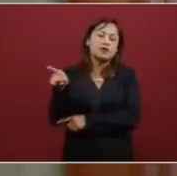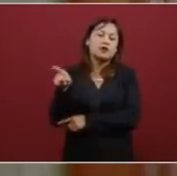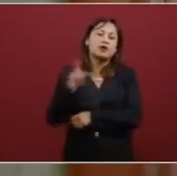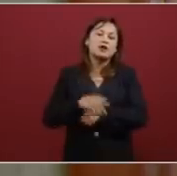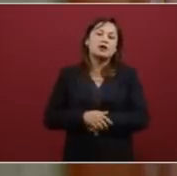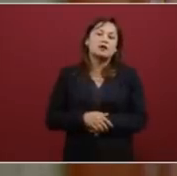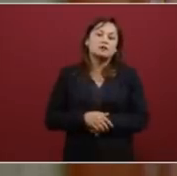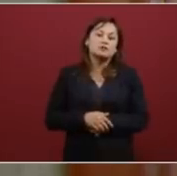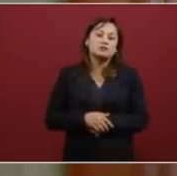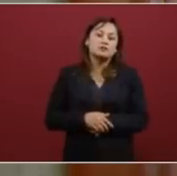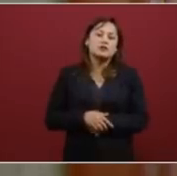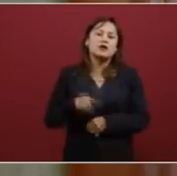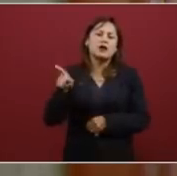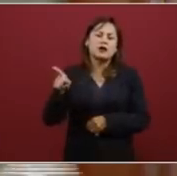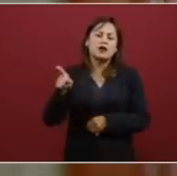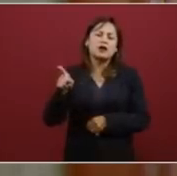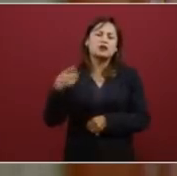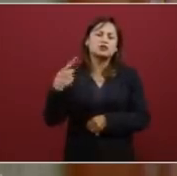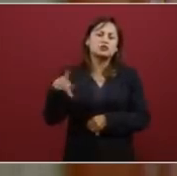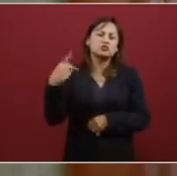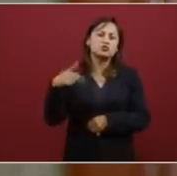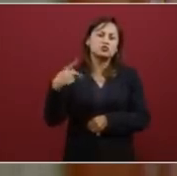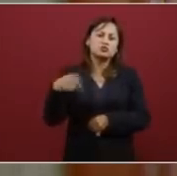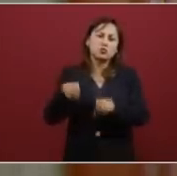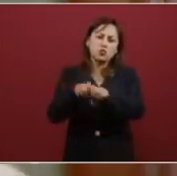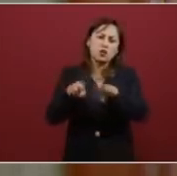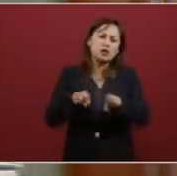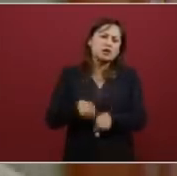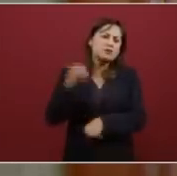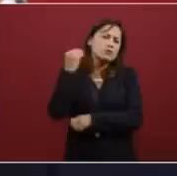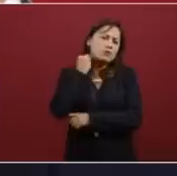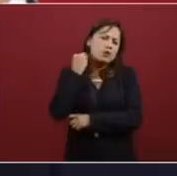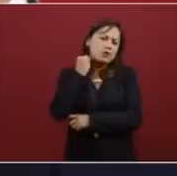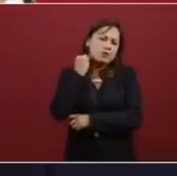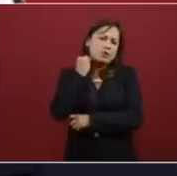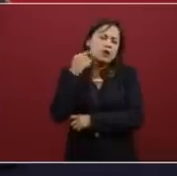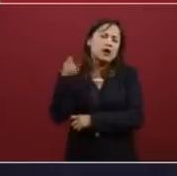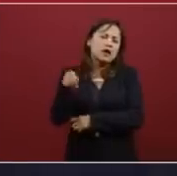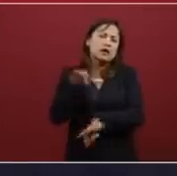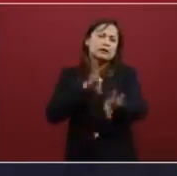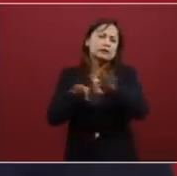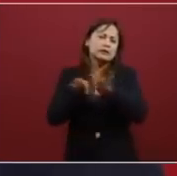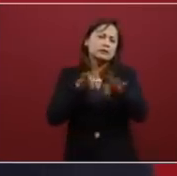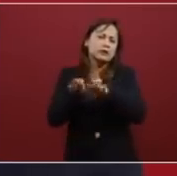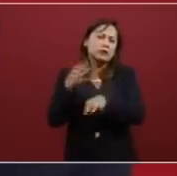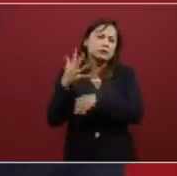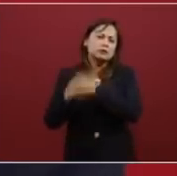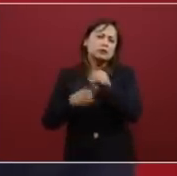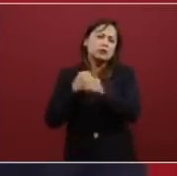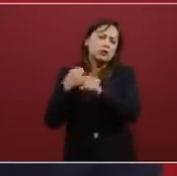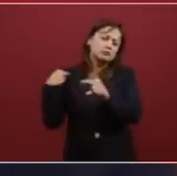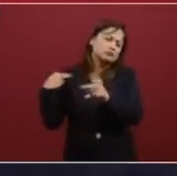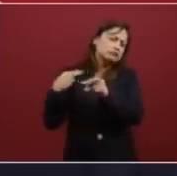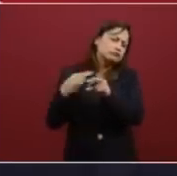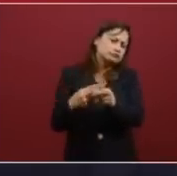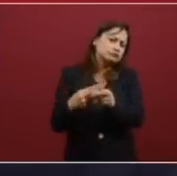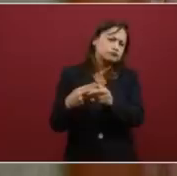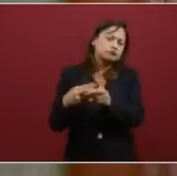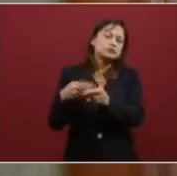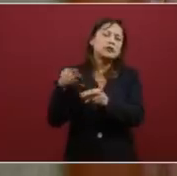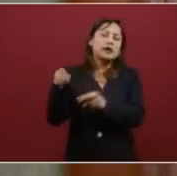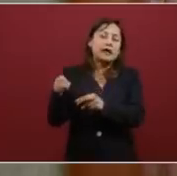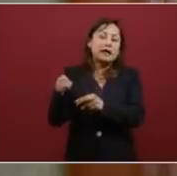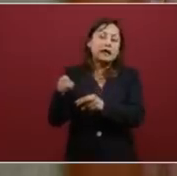fue su despacho, trabajó con esta empresa, fue uno de sus clientes durante 5 años. ¿Si él participaría en la